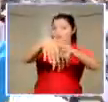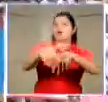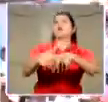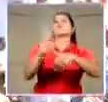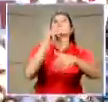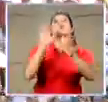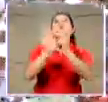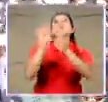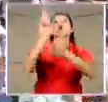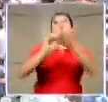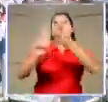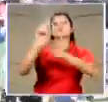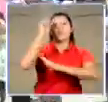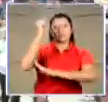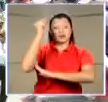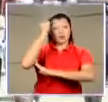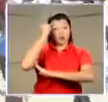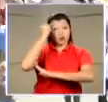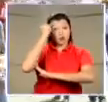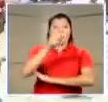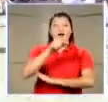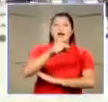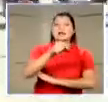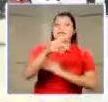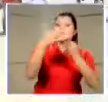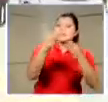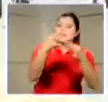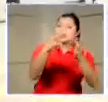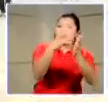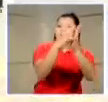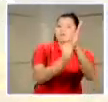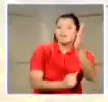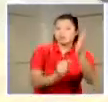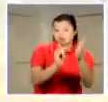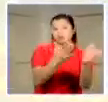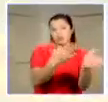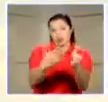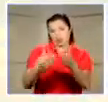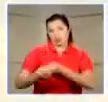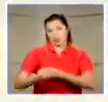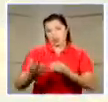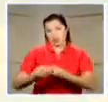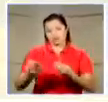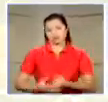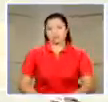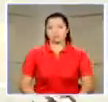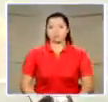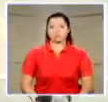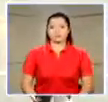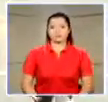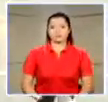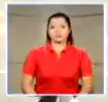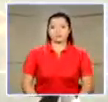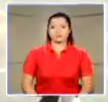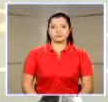las universidades estatales, a quienes se les intentó reducir su plan de gastos.